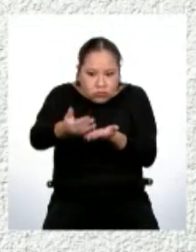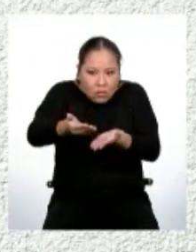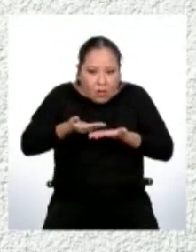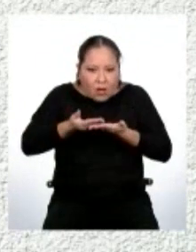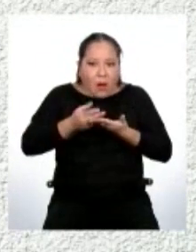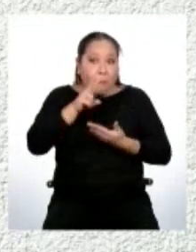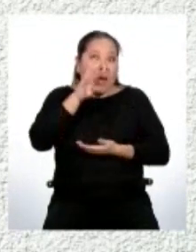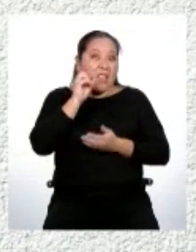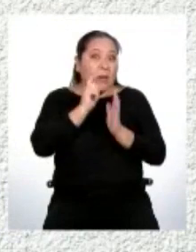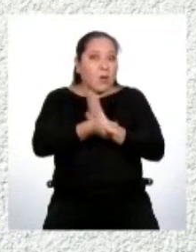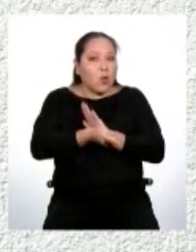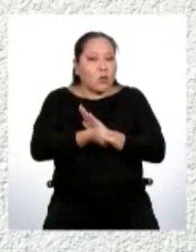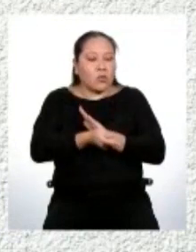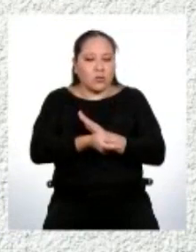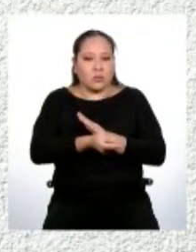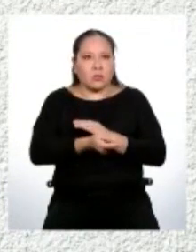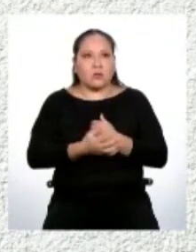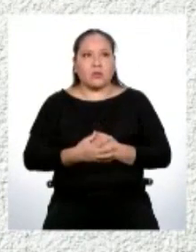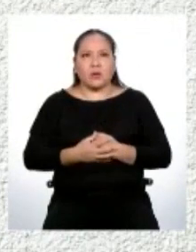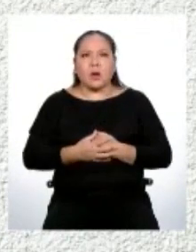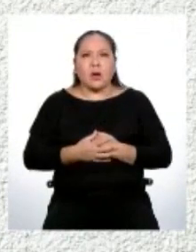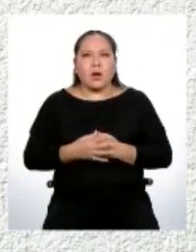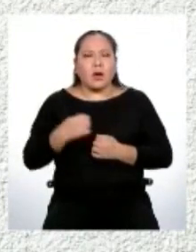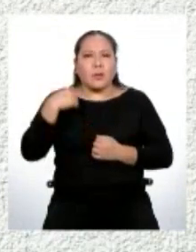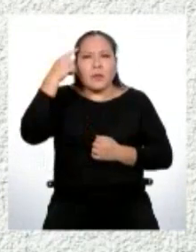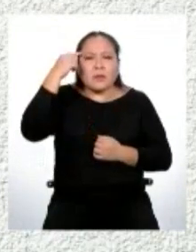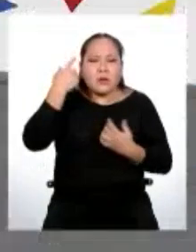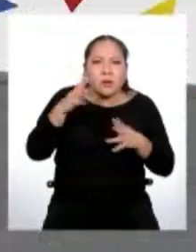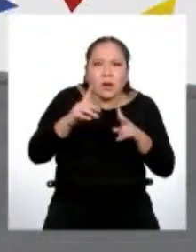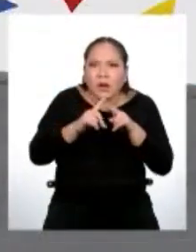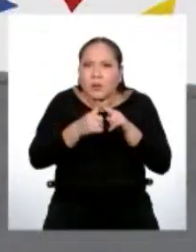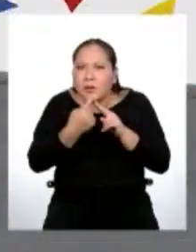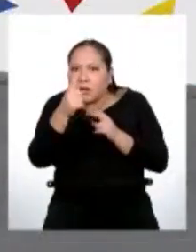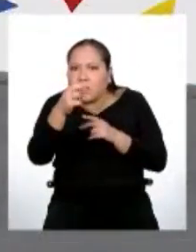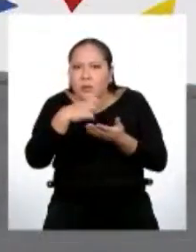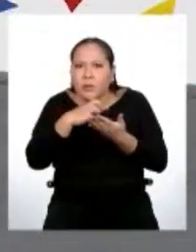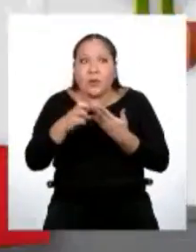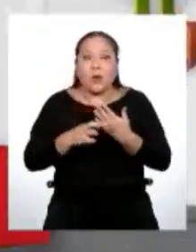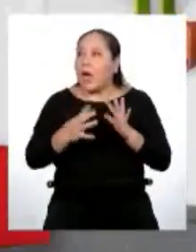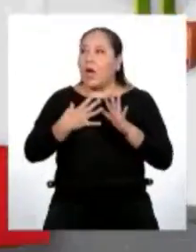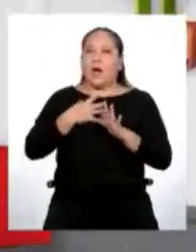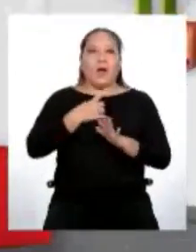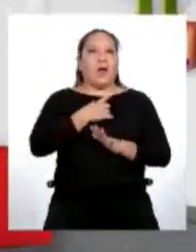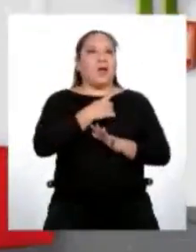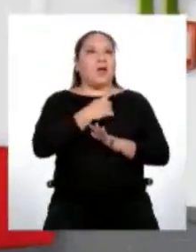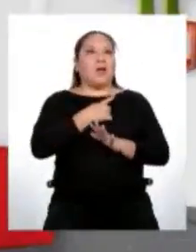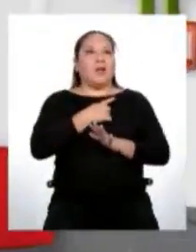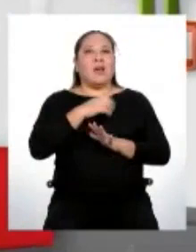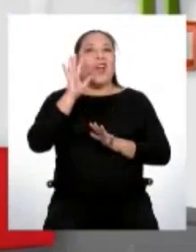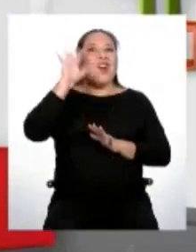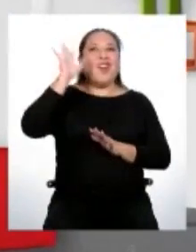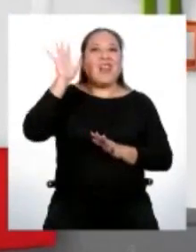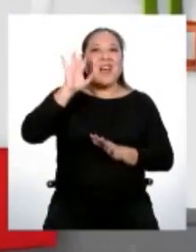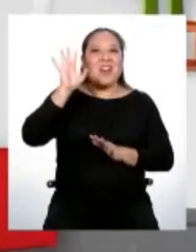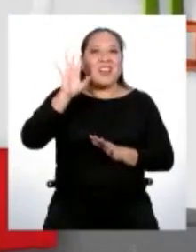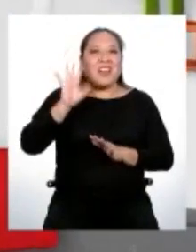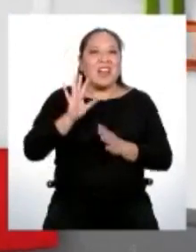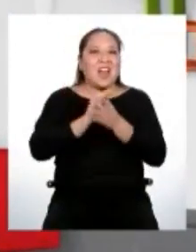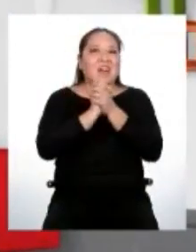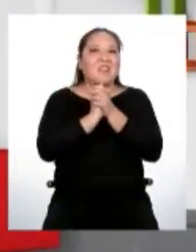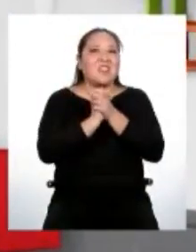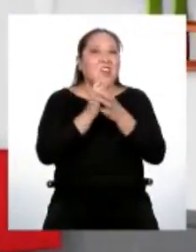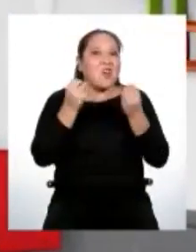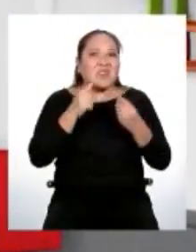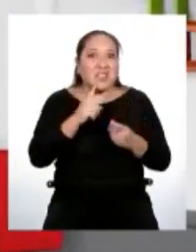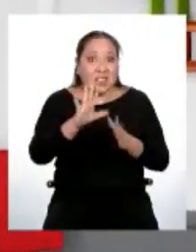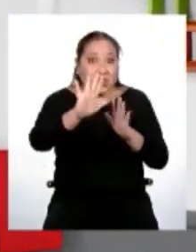minutos. Oye, creo que ya empezó el programa. ¡Ay, caramba! Hola amigos y amigos, ¿cómo están? ¿Qué tal